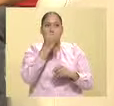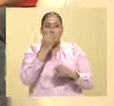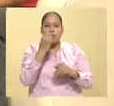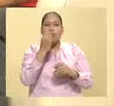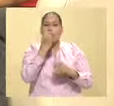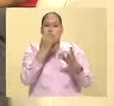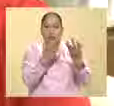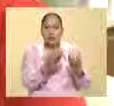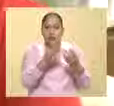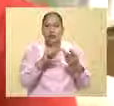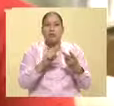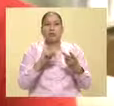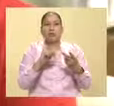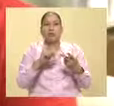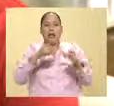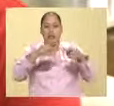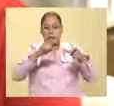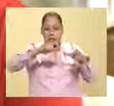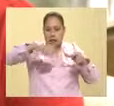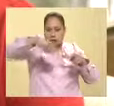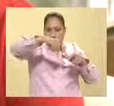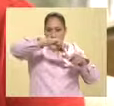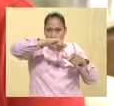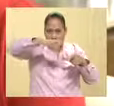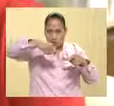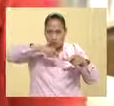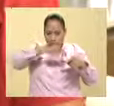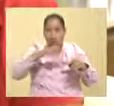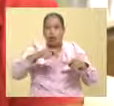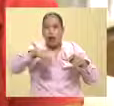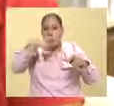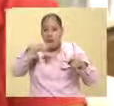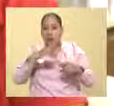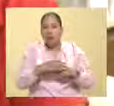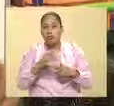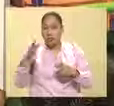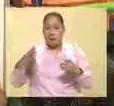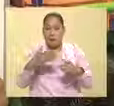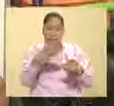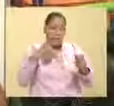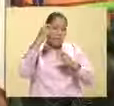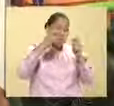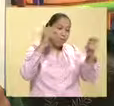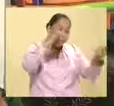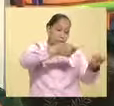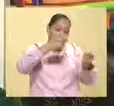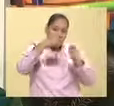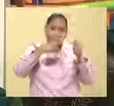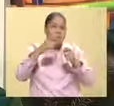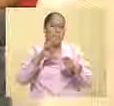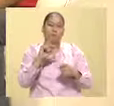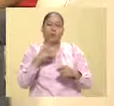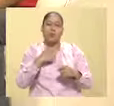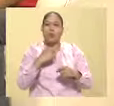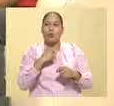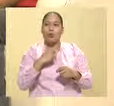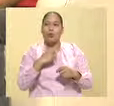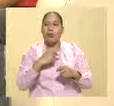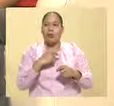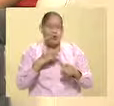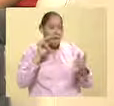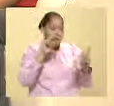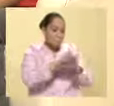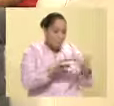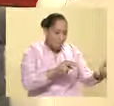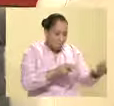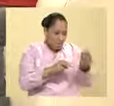al vacío latas pero como bien no es que todavía no me sale yo matar y